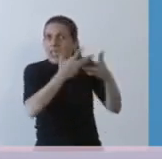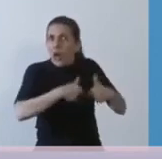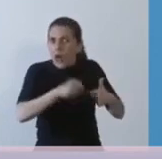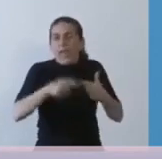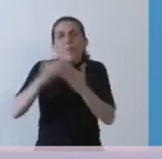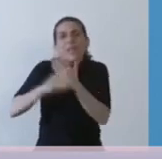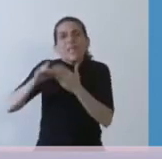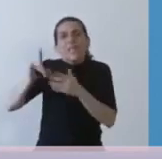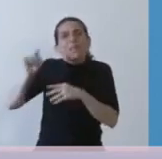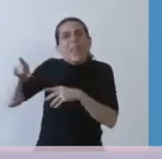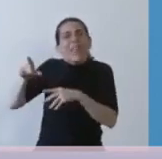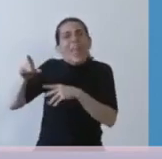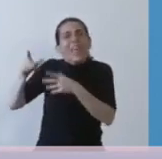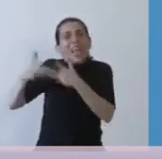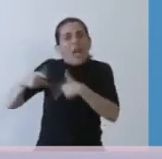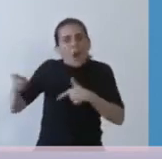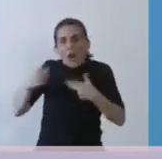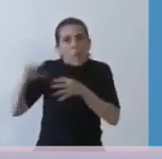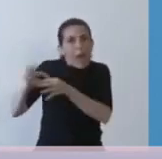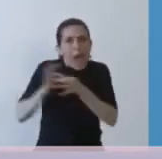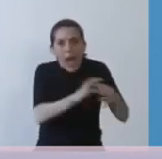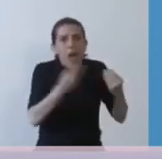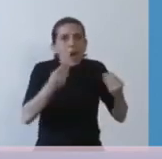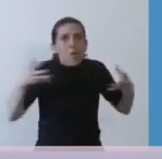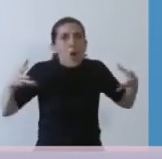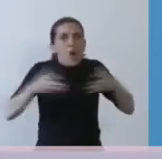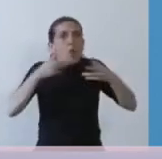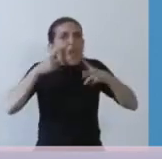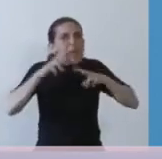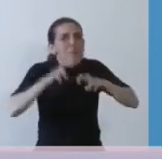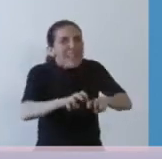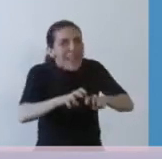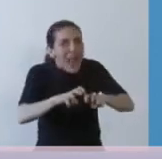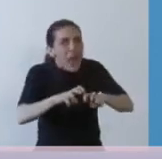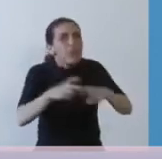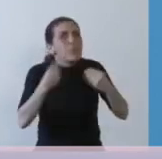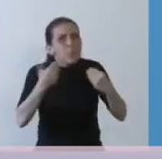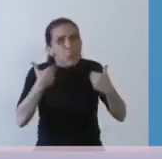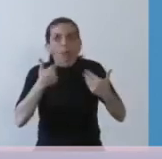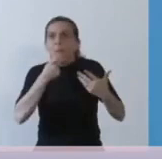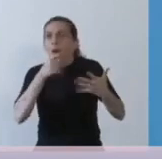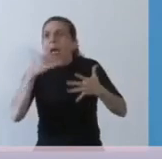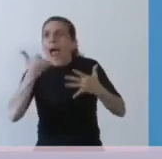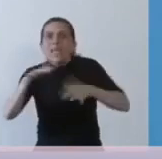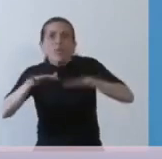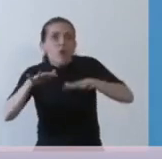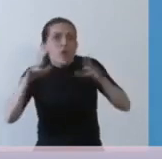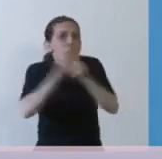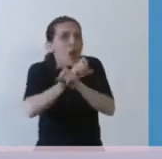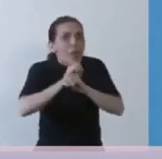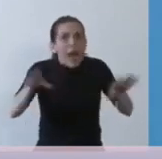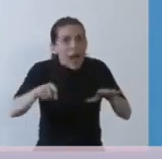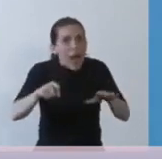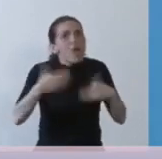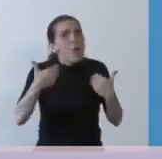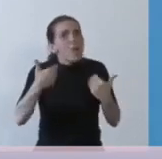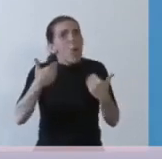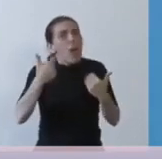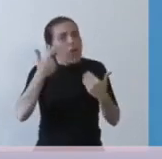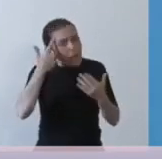para proveer y articular diferentes grupos de investigación para que realmente podamos a partir de la situación de crisis generar nuevas